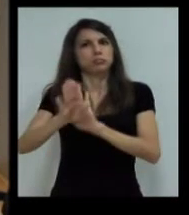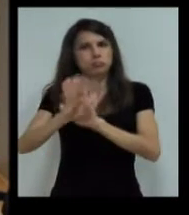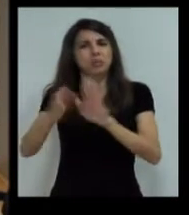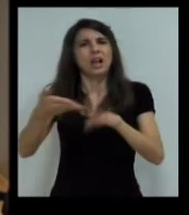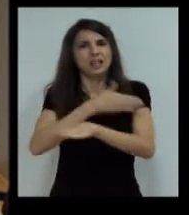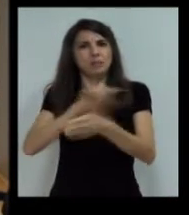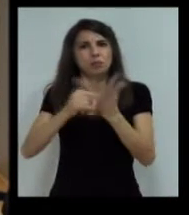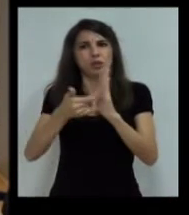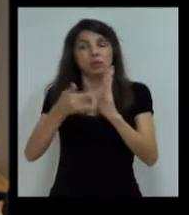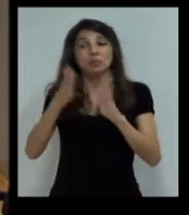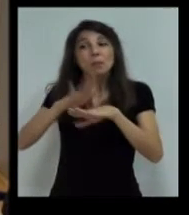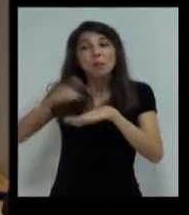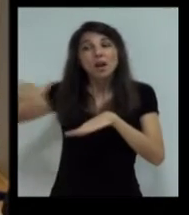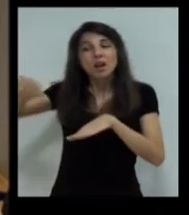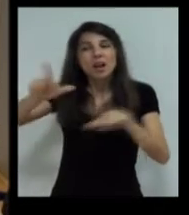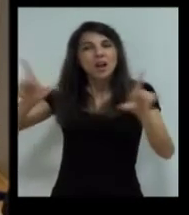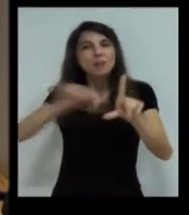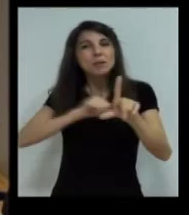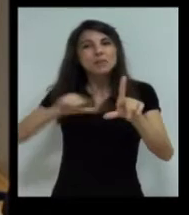desapareció.